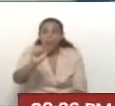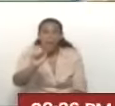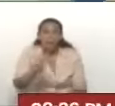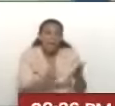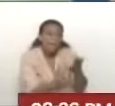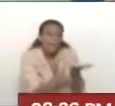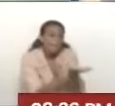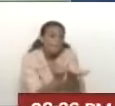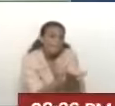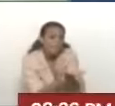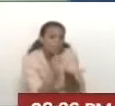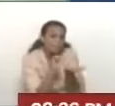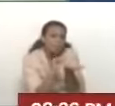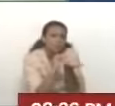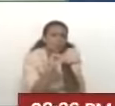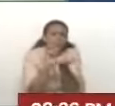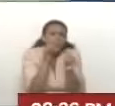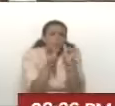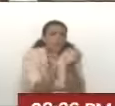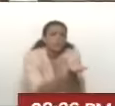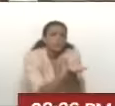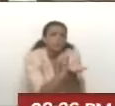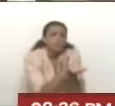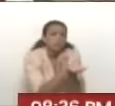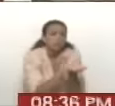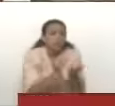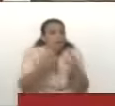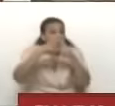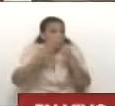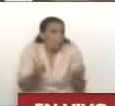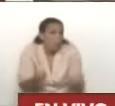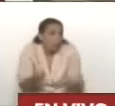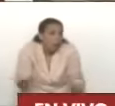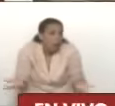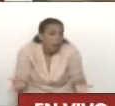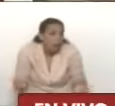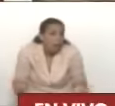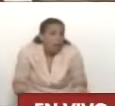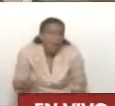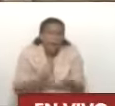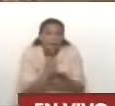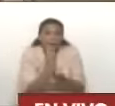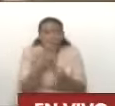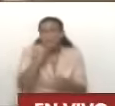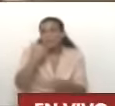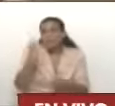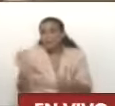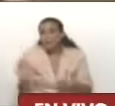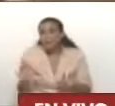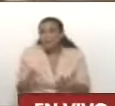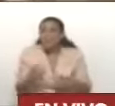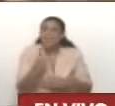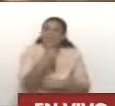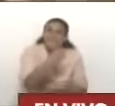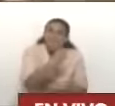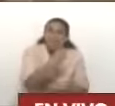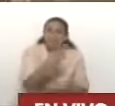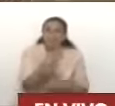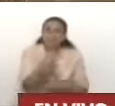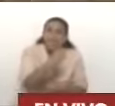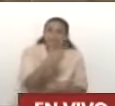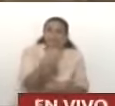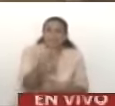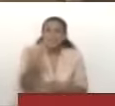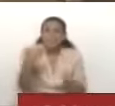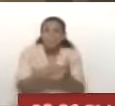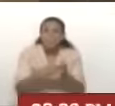Sí, ya se calculó a través de la Secretaría. Dime un número, pues. La casa de plántulas sale aproximadamente en 35